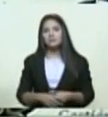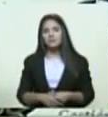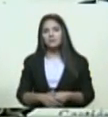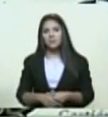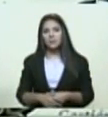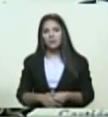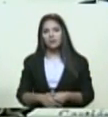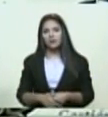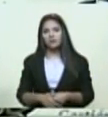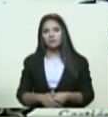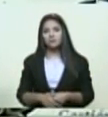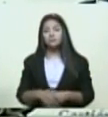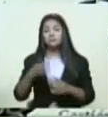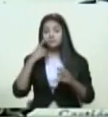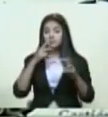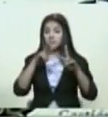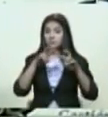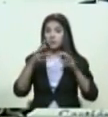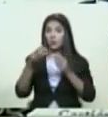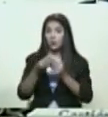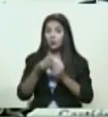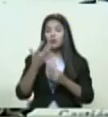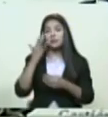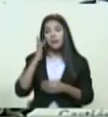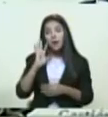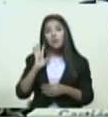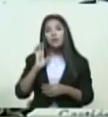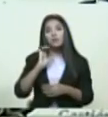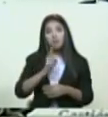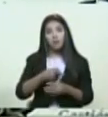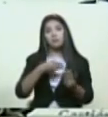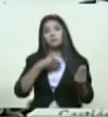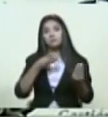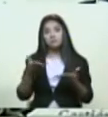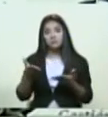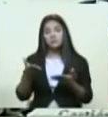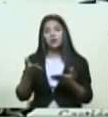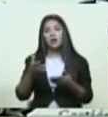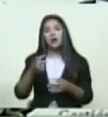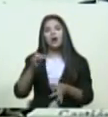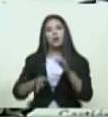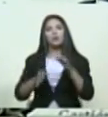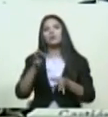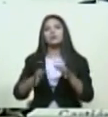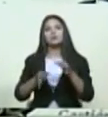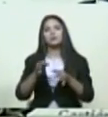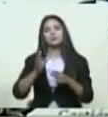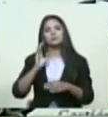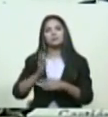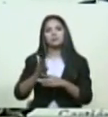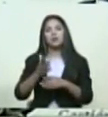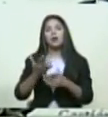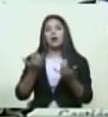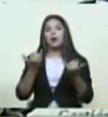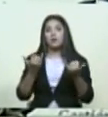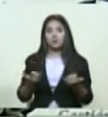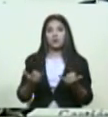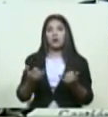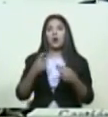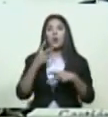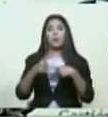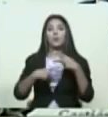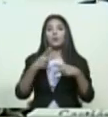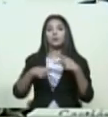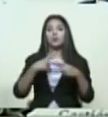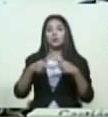que producto de una revisión conjunta consideramos pueden ser remitidas a la jurisdicción penal ordinaria, para lo cual haríamos el